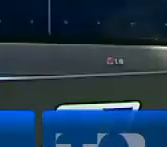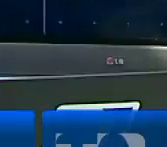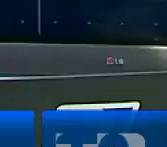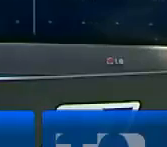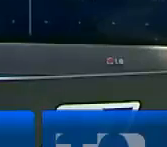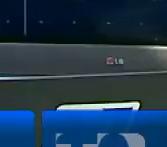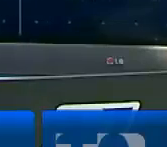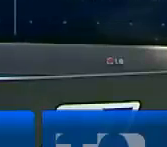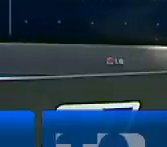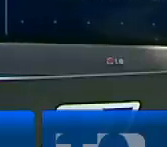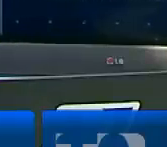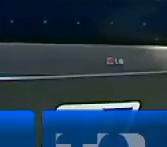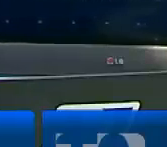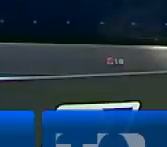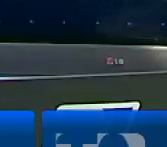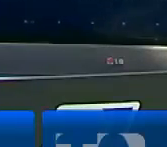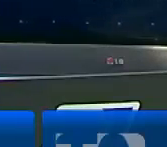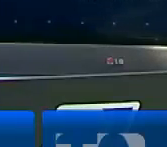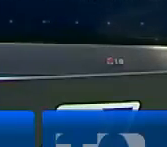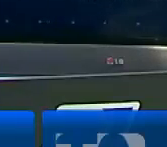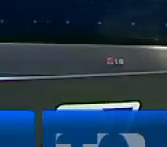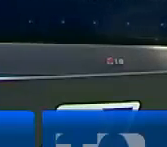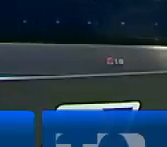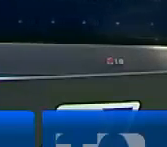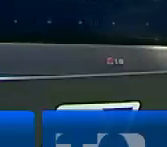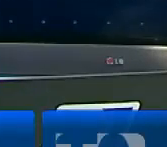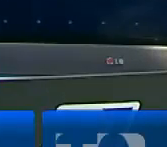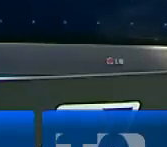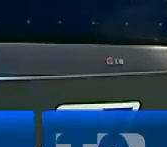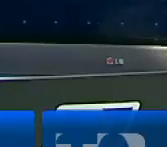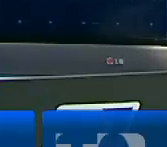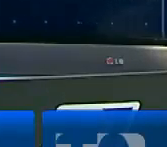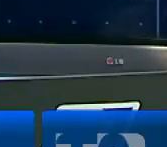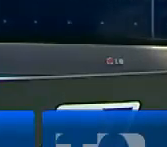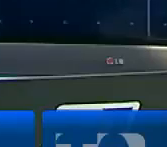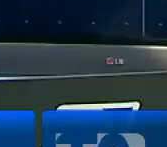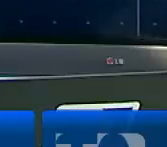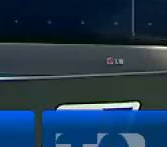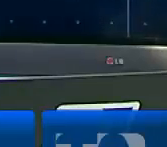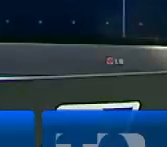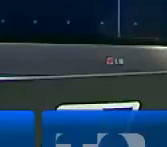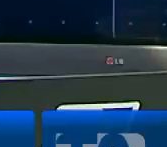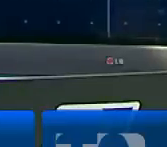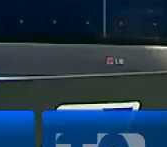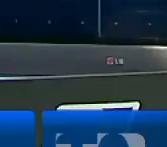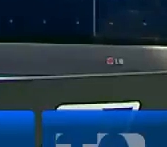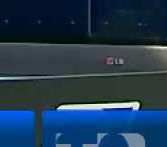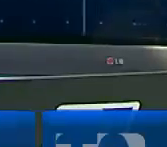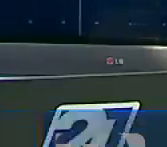ejecutar evaluaciones de riesgo y prevención de sobornos. El acto de entrega pues se dio en el Palacio de Gobierno, desde donde nos informa Fausto